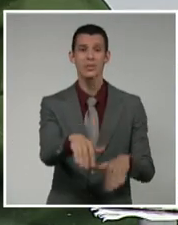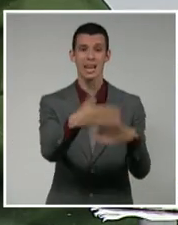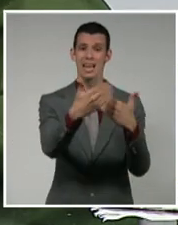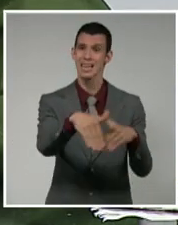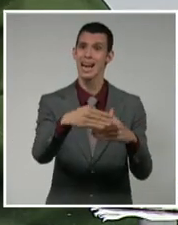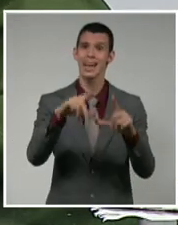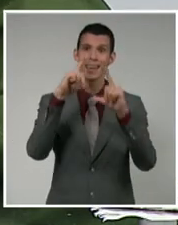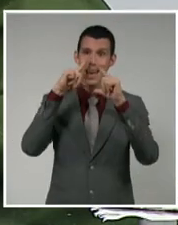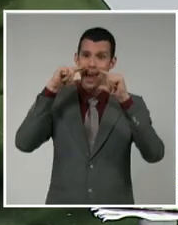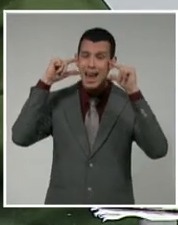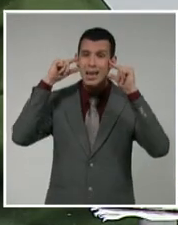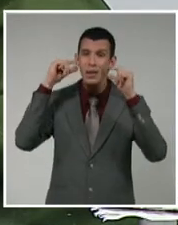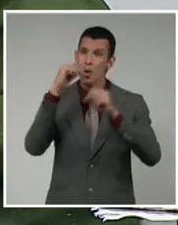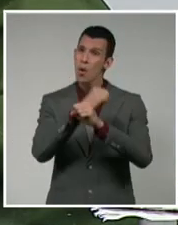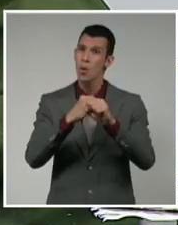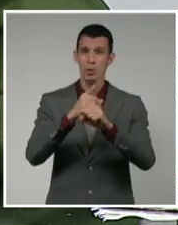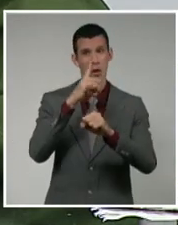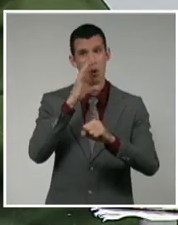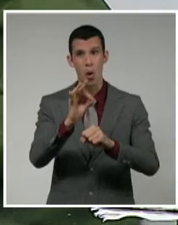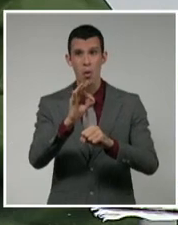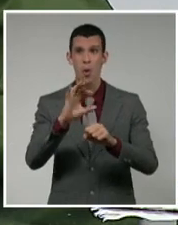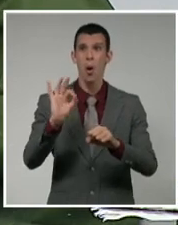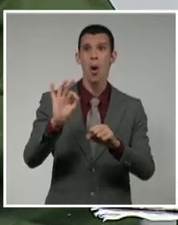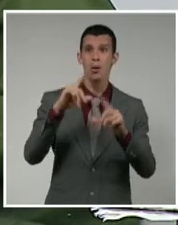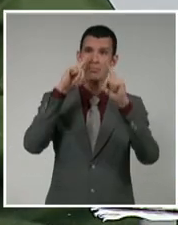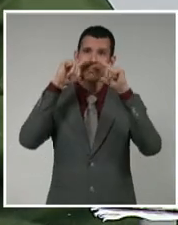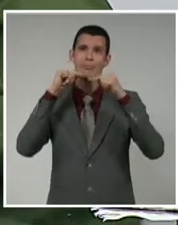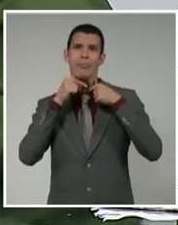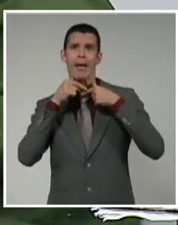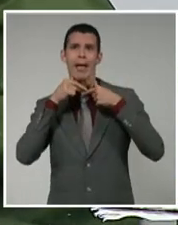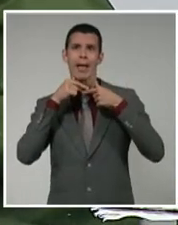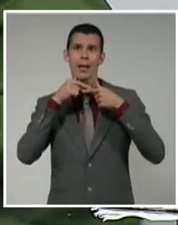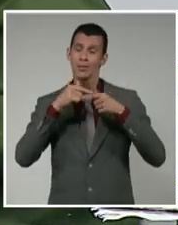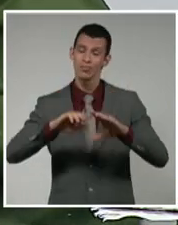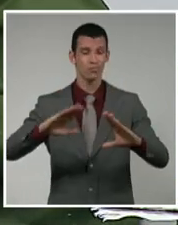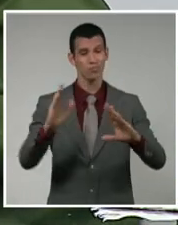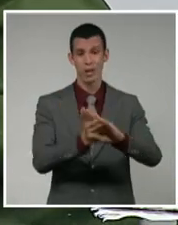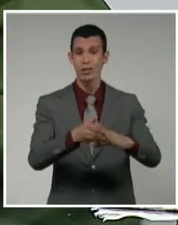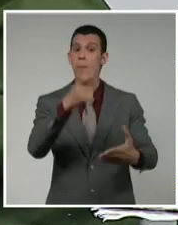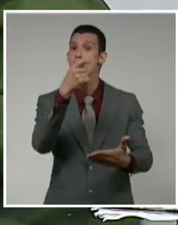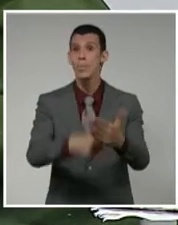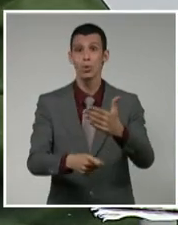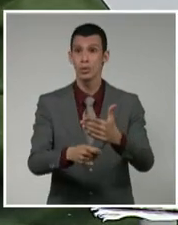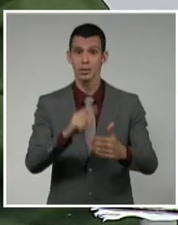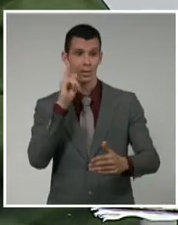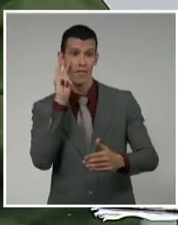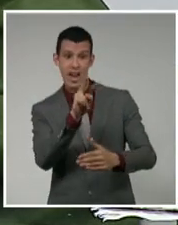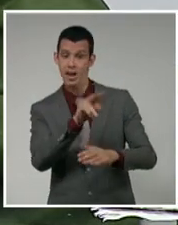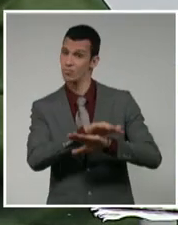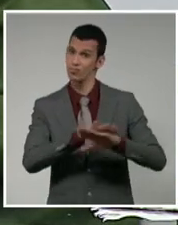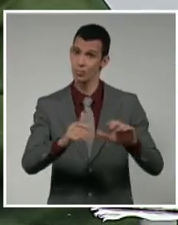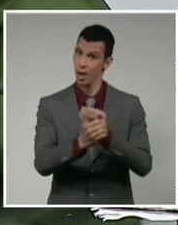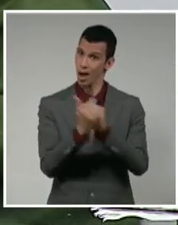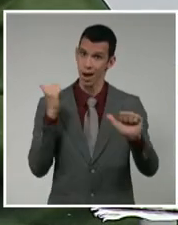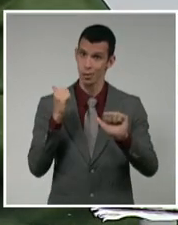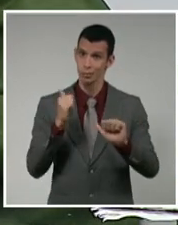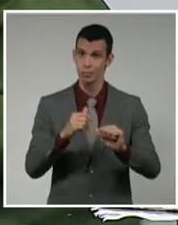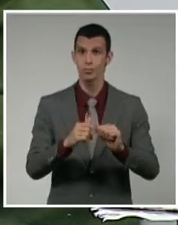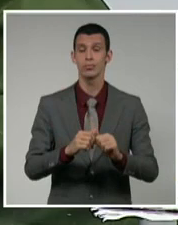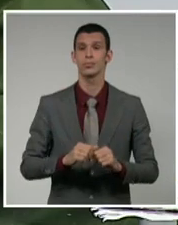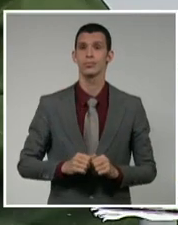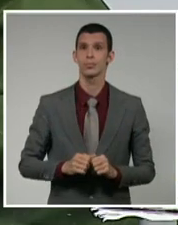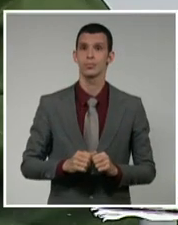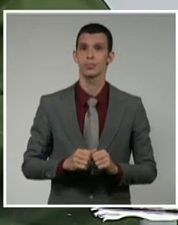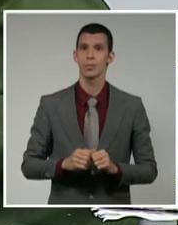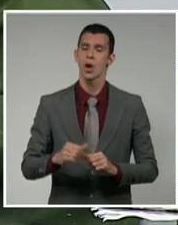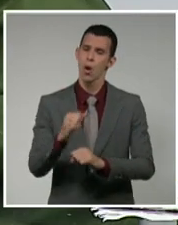la no existencia de los pasos podálicos, soluciones de agua clorada o alcohólica en las entidades estatales de servicios